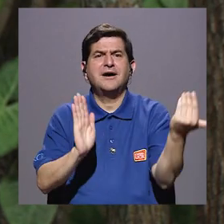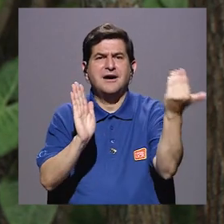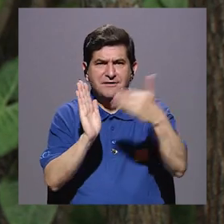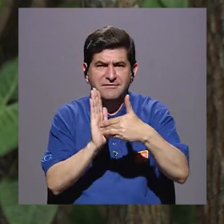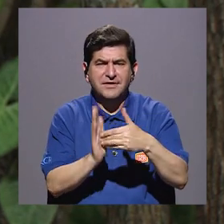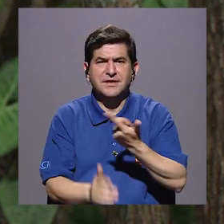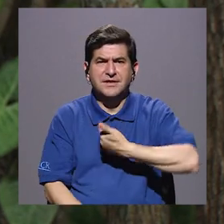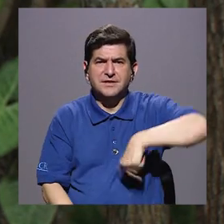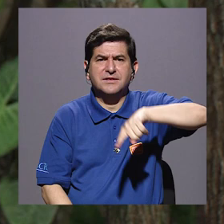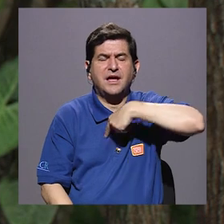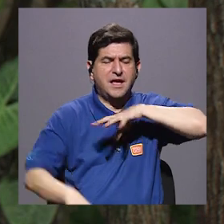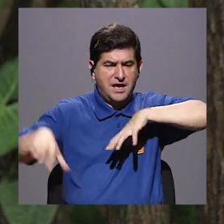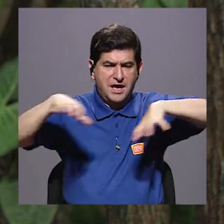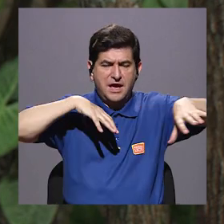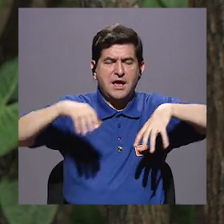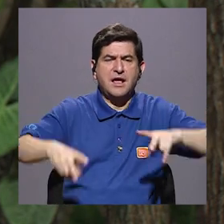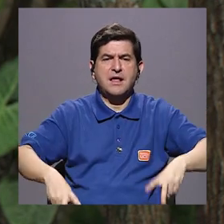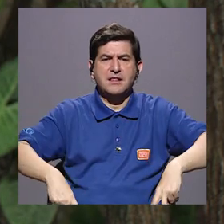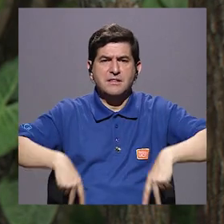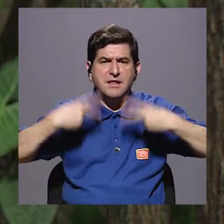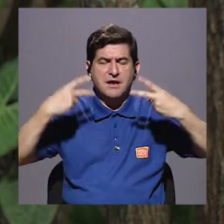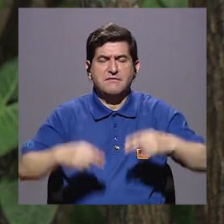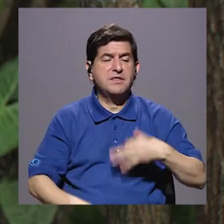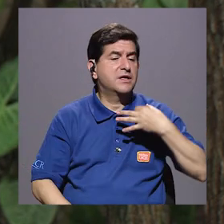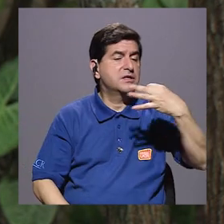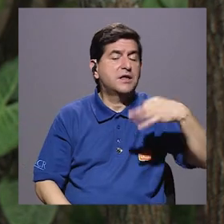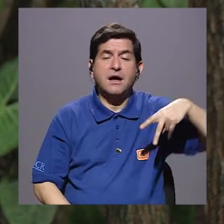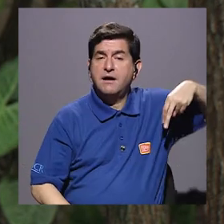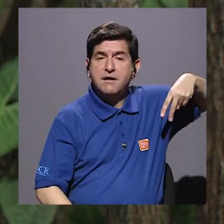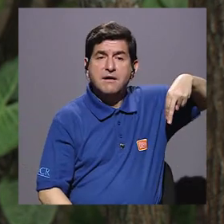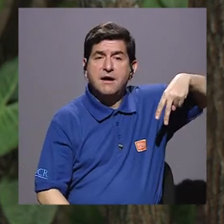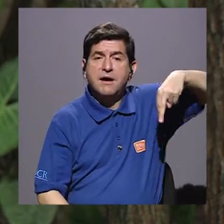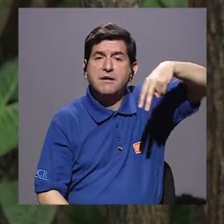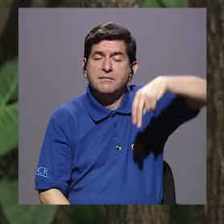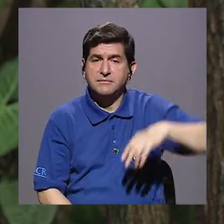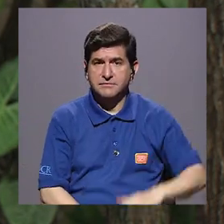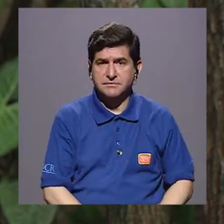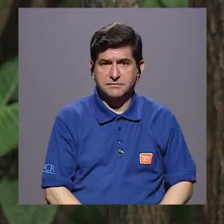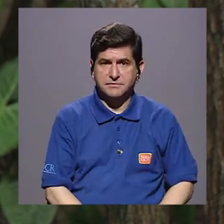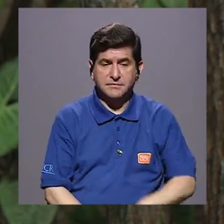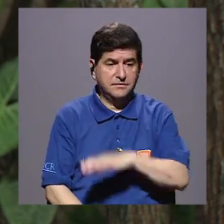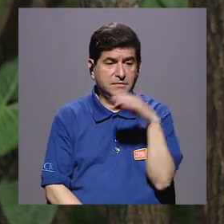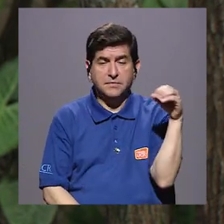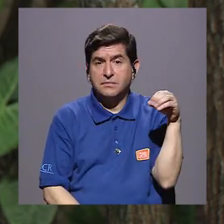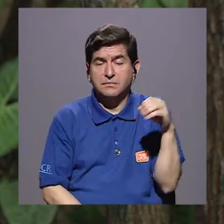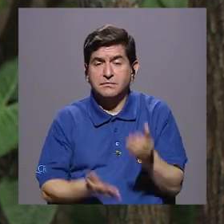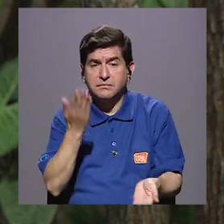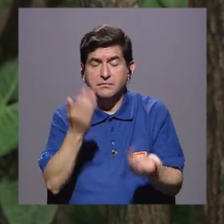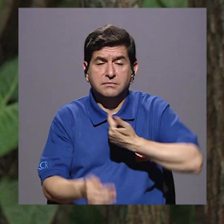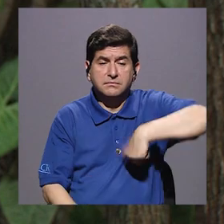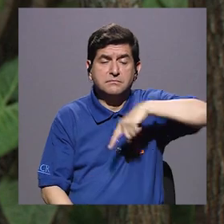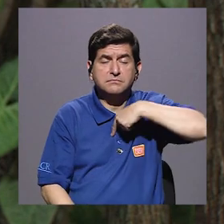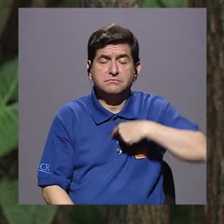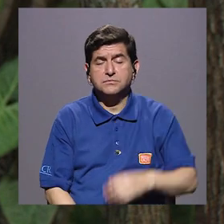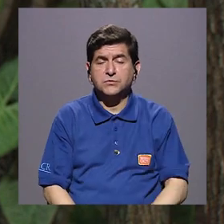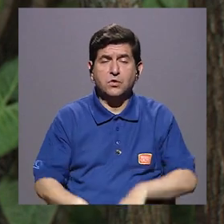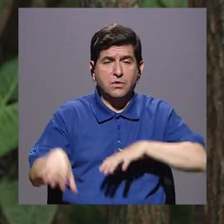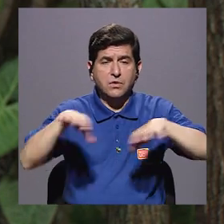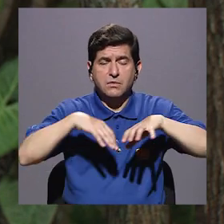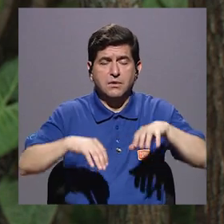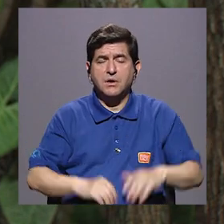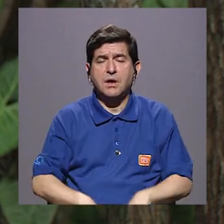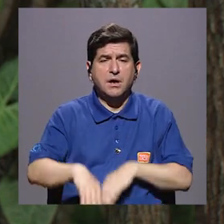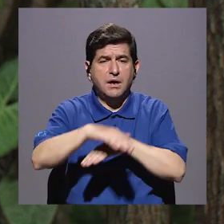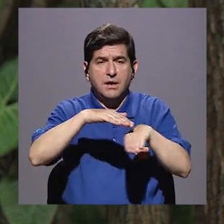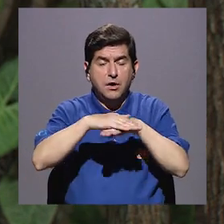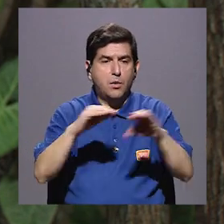afectación en nuestras actividades de la vida diaria, como caminar, como realizar nuestras actividades básicas o